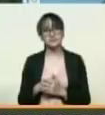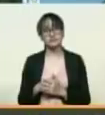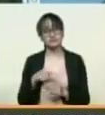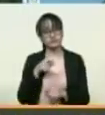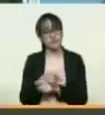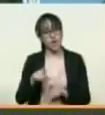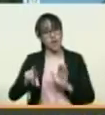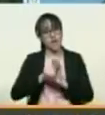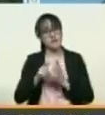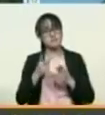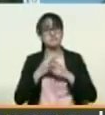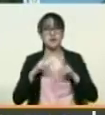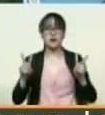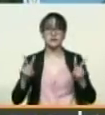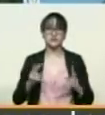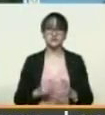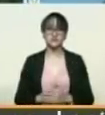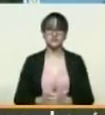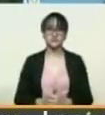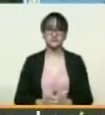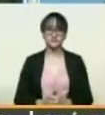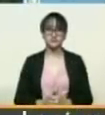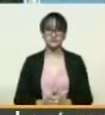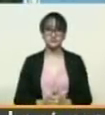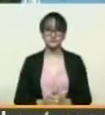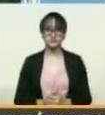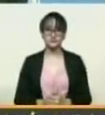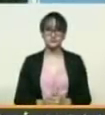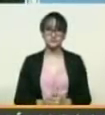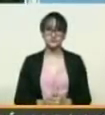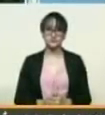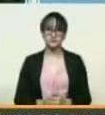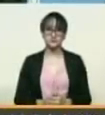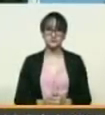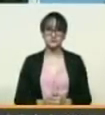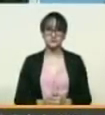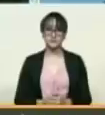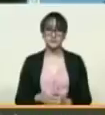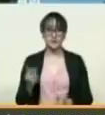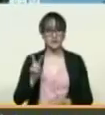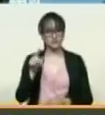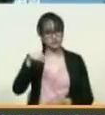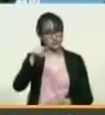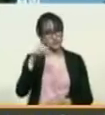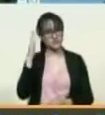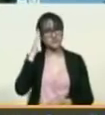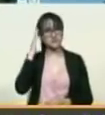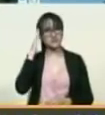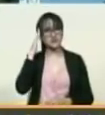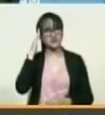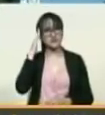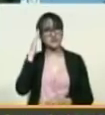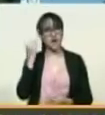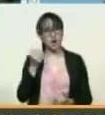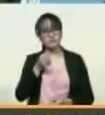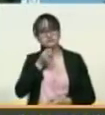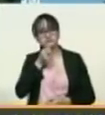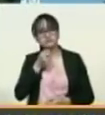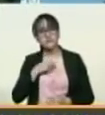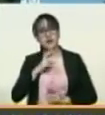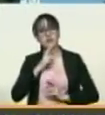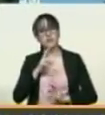la paz? De manera que en Venezuela, como ustedes saben, un país, ahora vamos a contestar sus